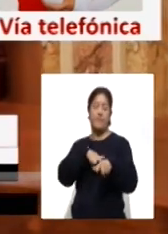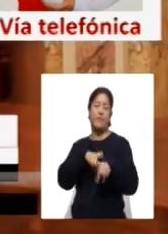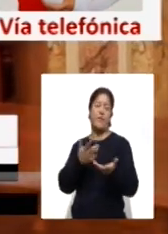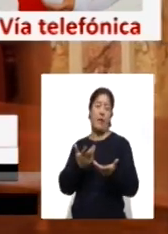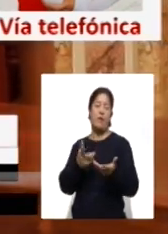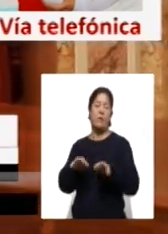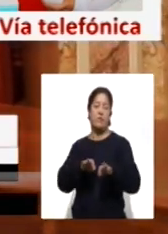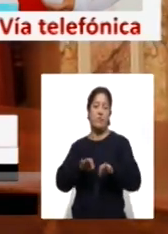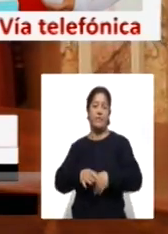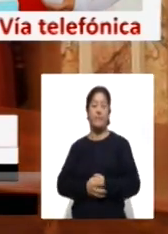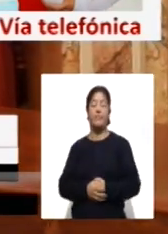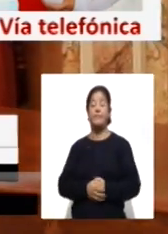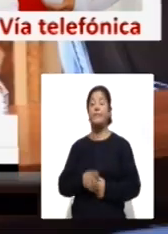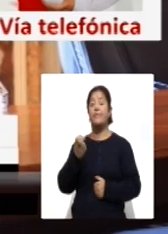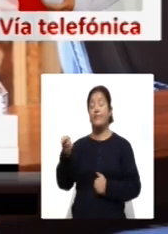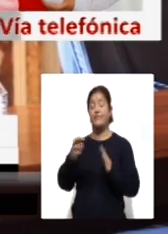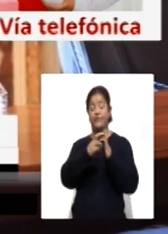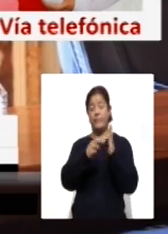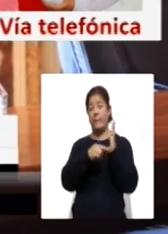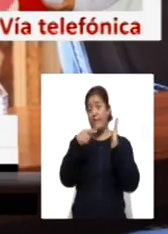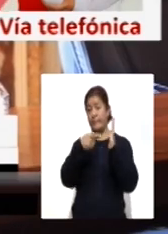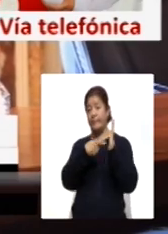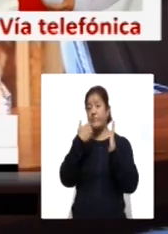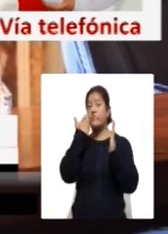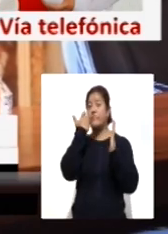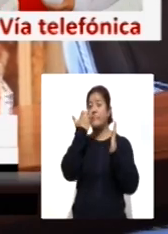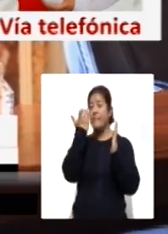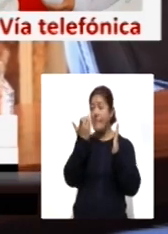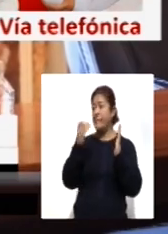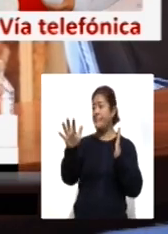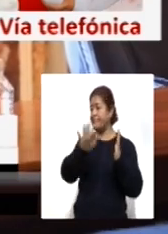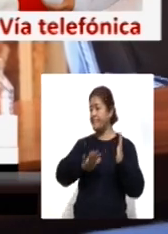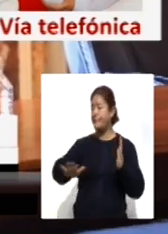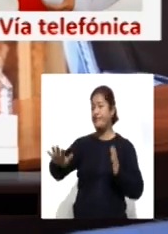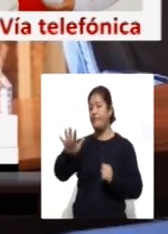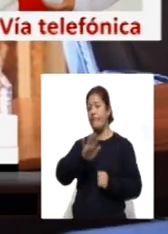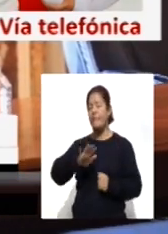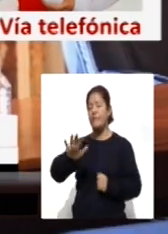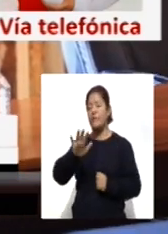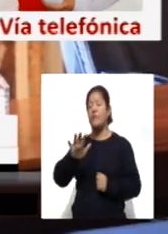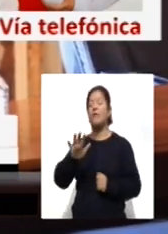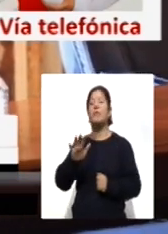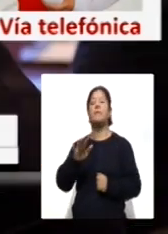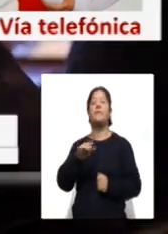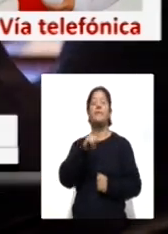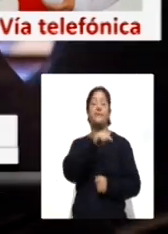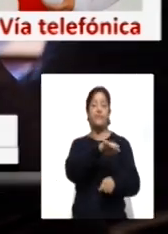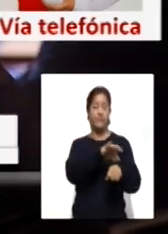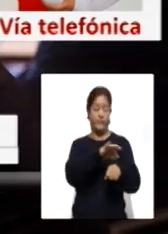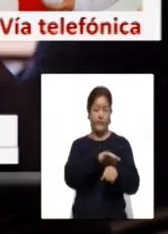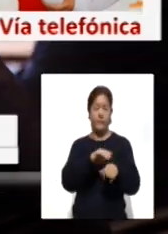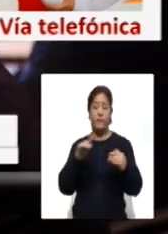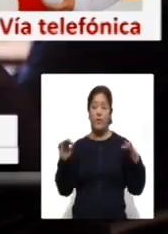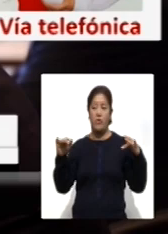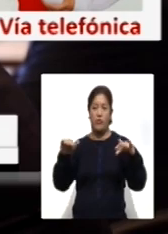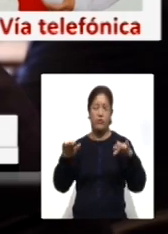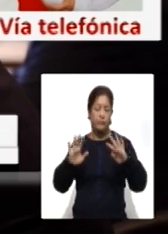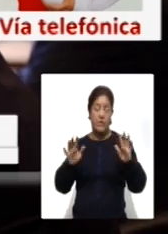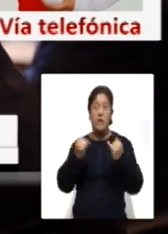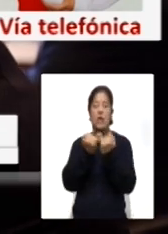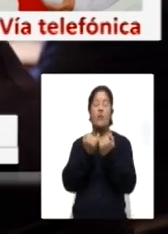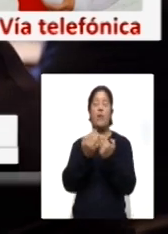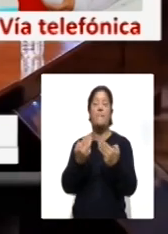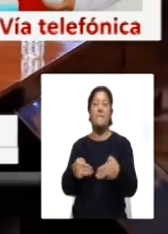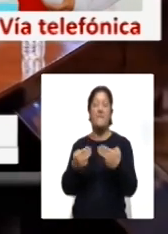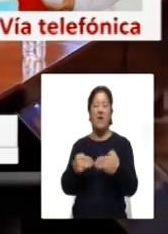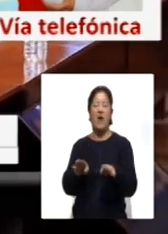explicó que estas medidas buscan la disminución del flujo de personas en los dos ámbitos mencionados, así como en la forma en que funcionan los tianguis de la